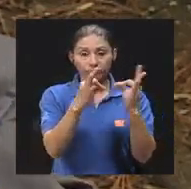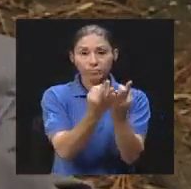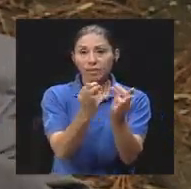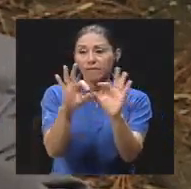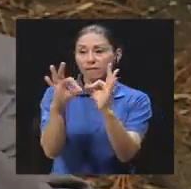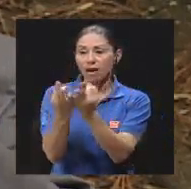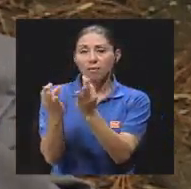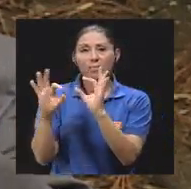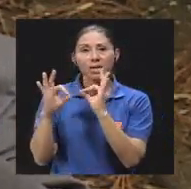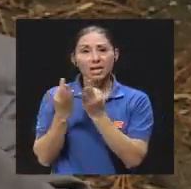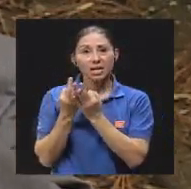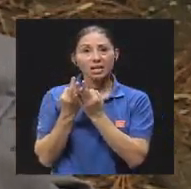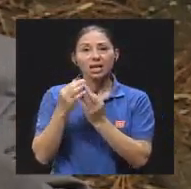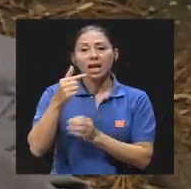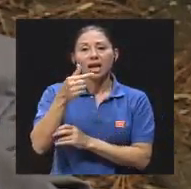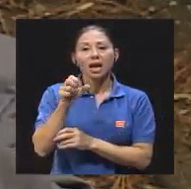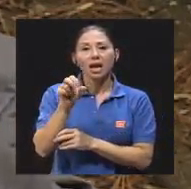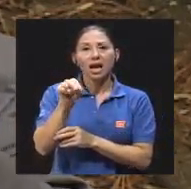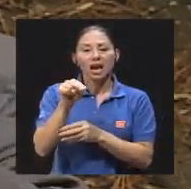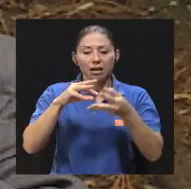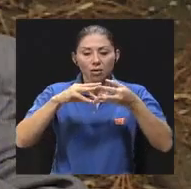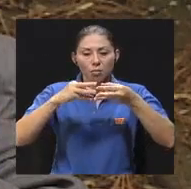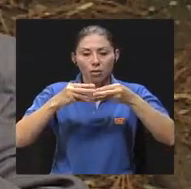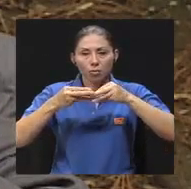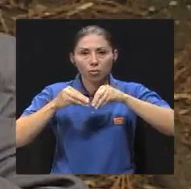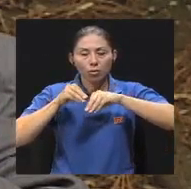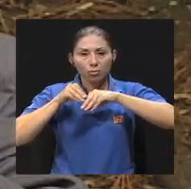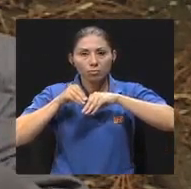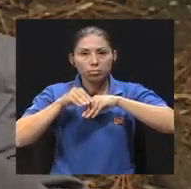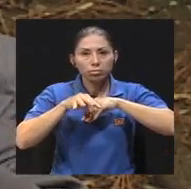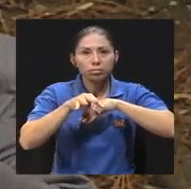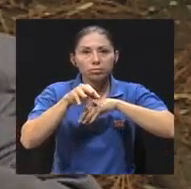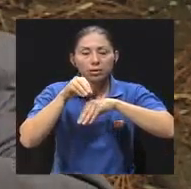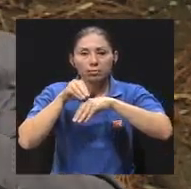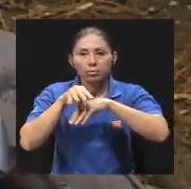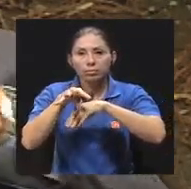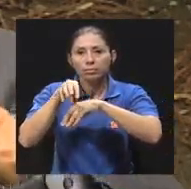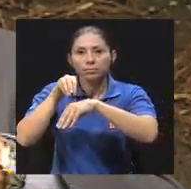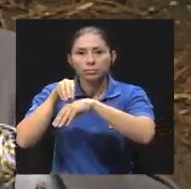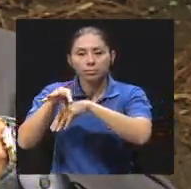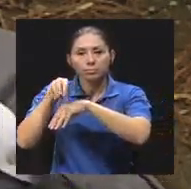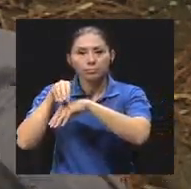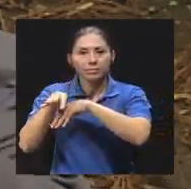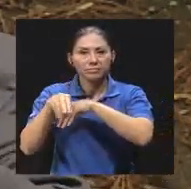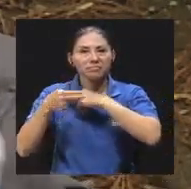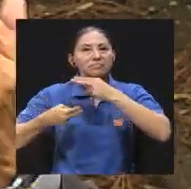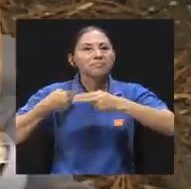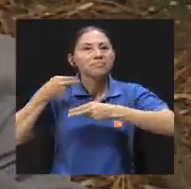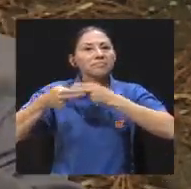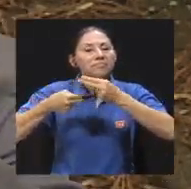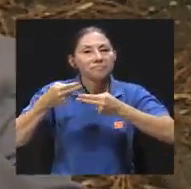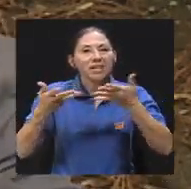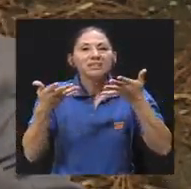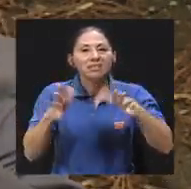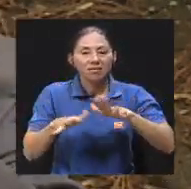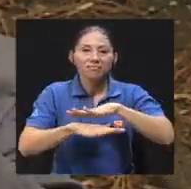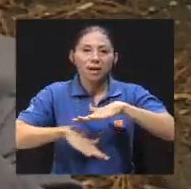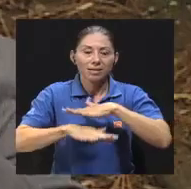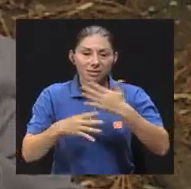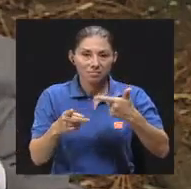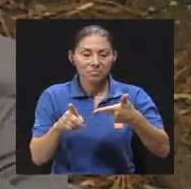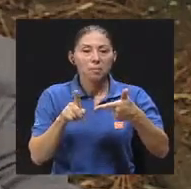van trasladando este gen o esta propensión a cada una de sus generaciones. Entonces ya tenemos una